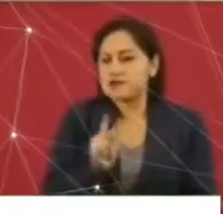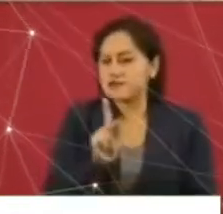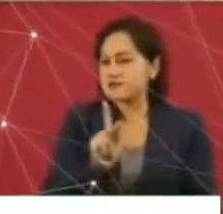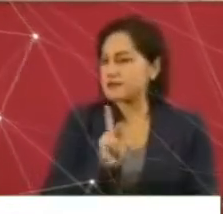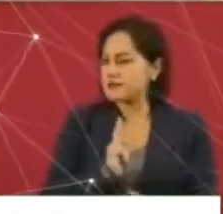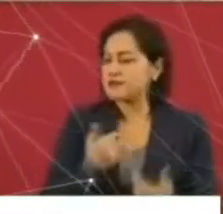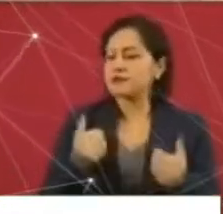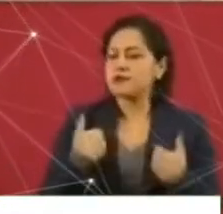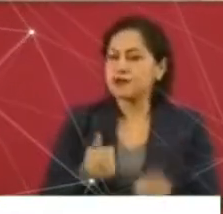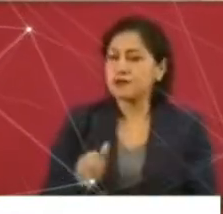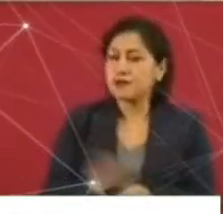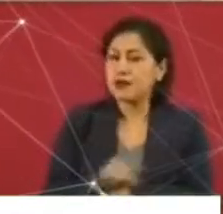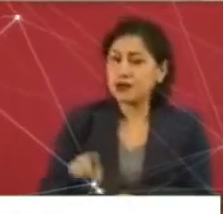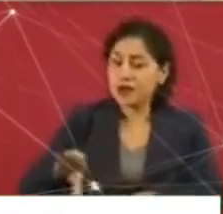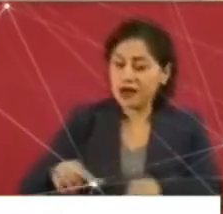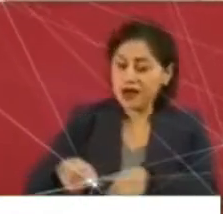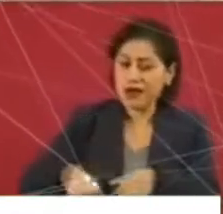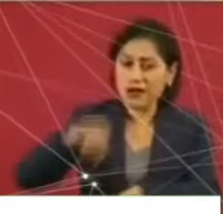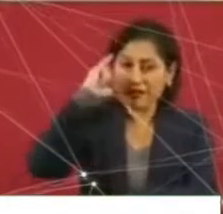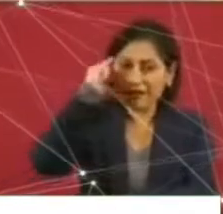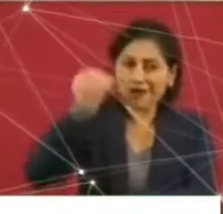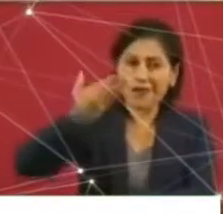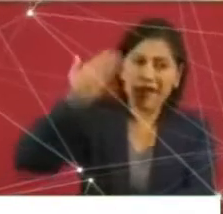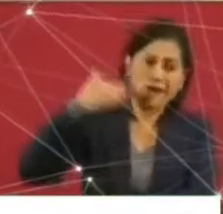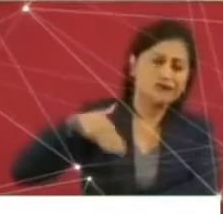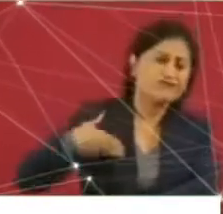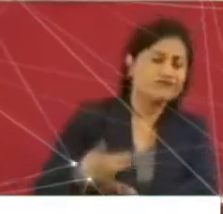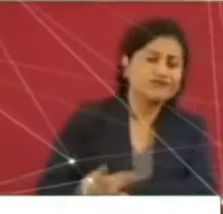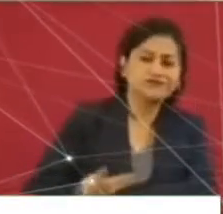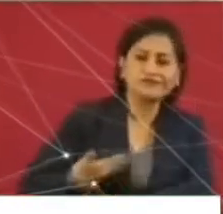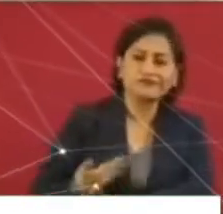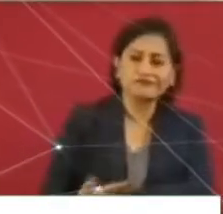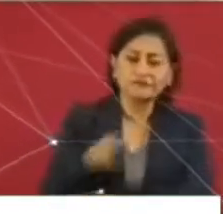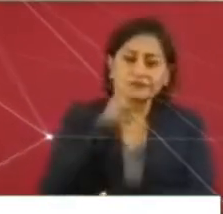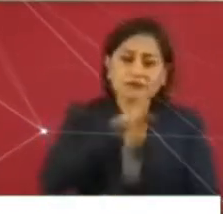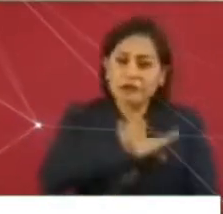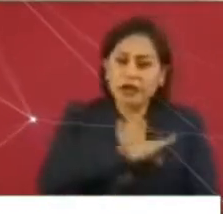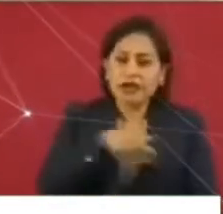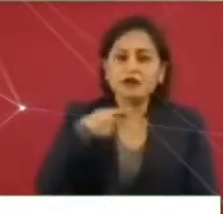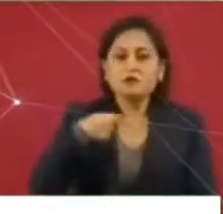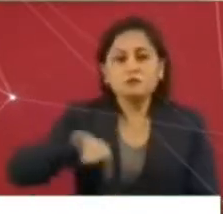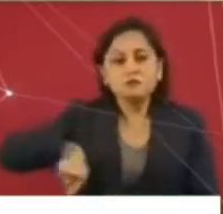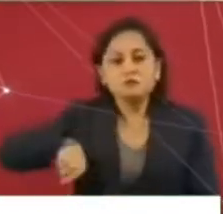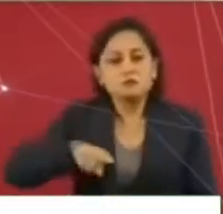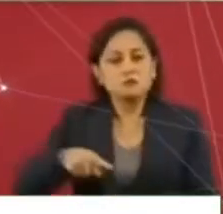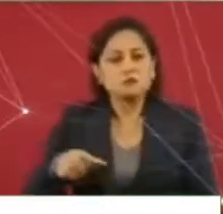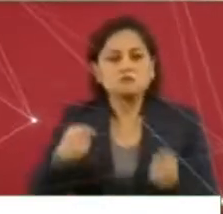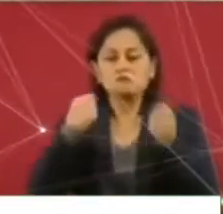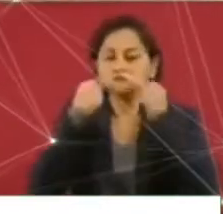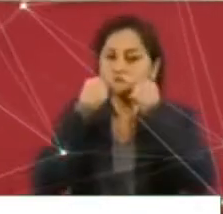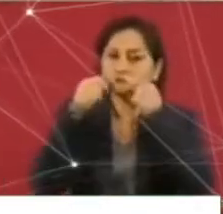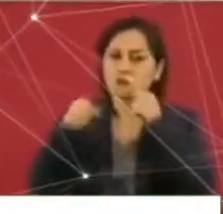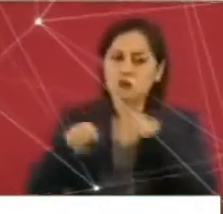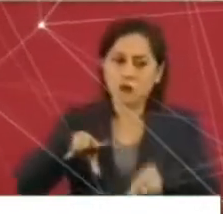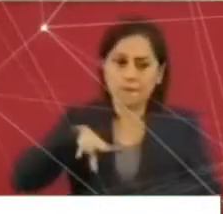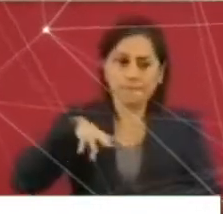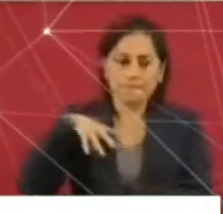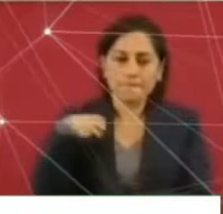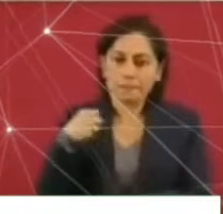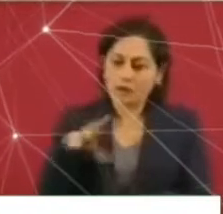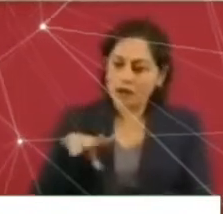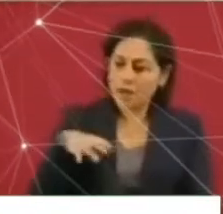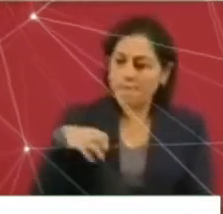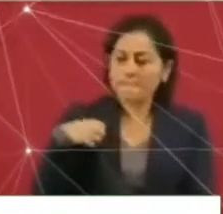golpeados. Y a pesar de eso, siempre para ellos de alguna manera encuentran